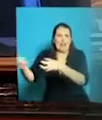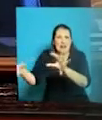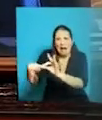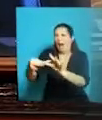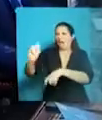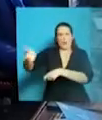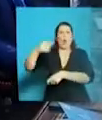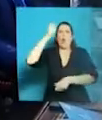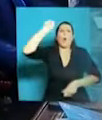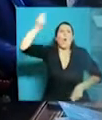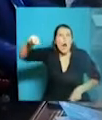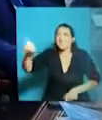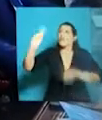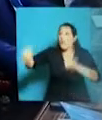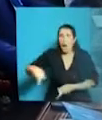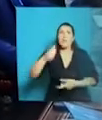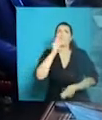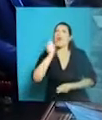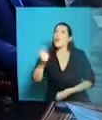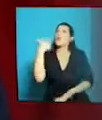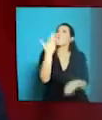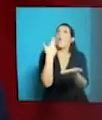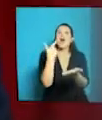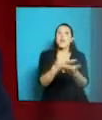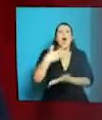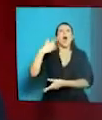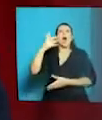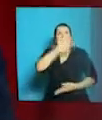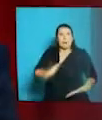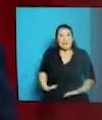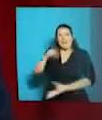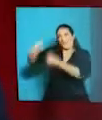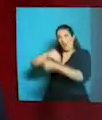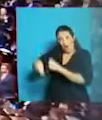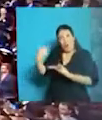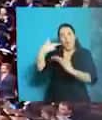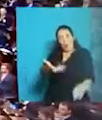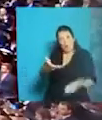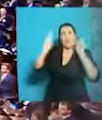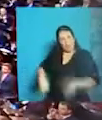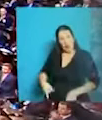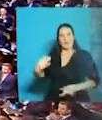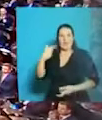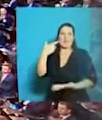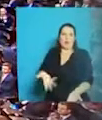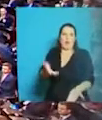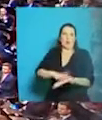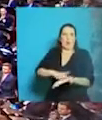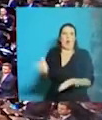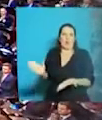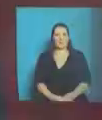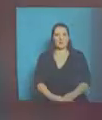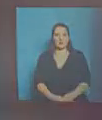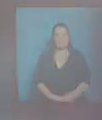tenía deudas, que se le hacía difícil porque perdió más de 3 cosechas, si uno mira lo que pasó en estos 4 años, empieza a recuperar